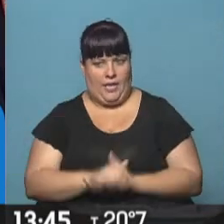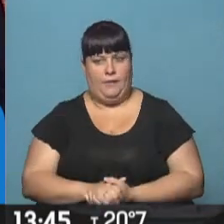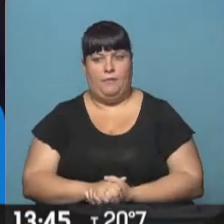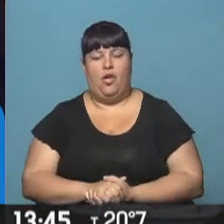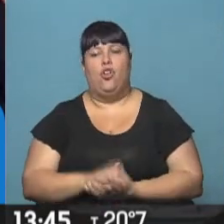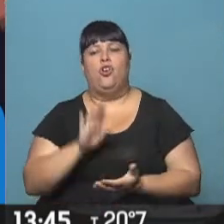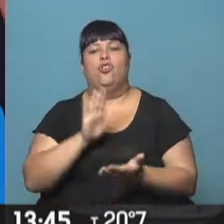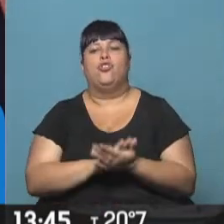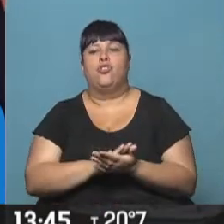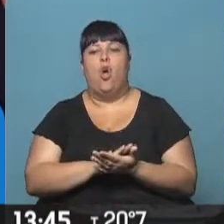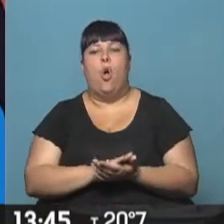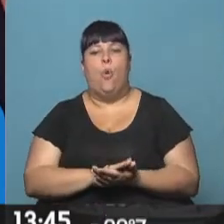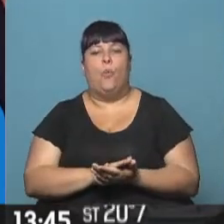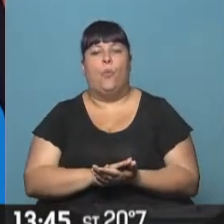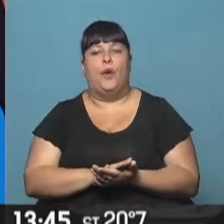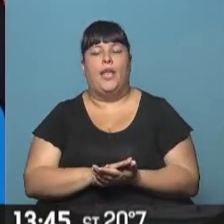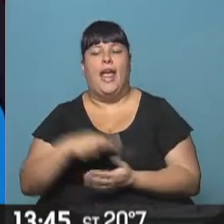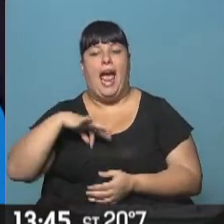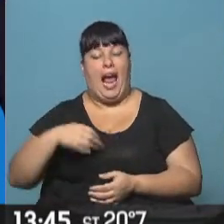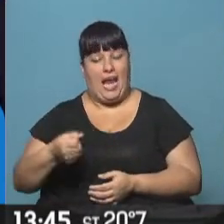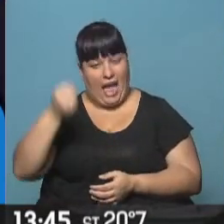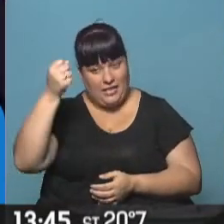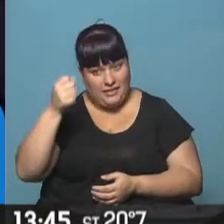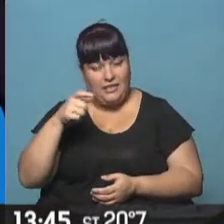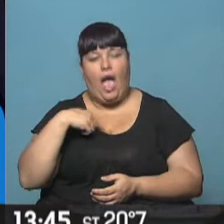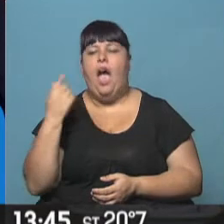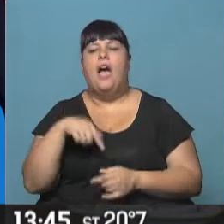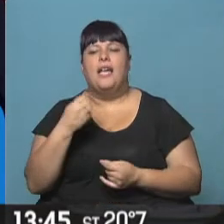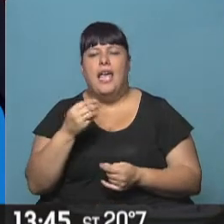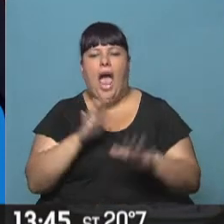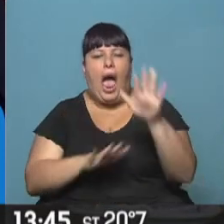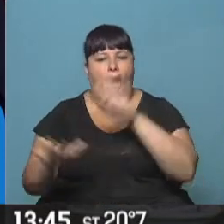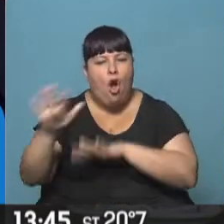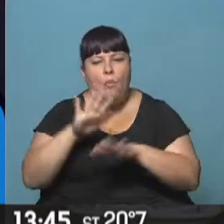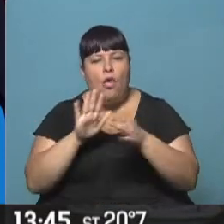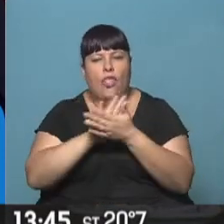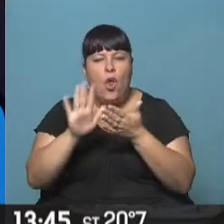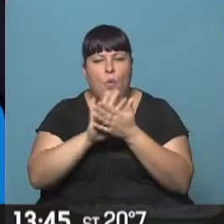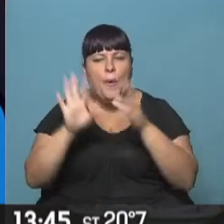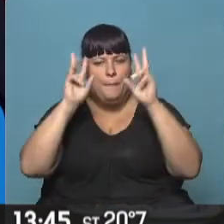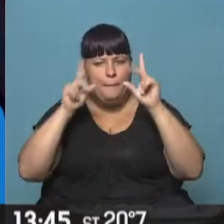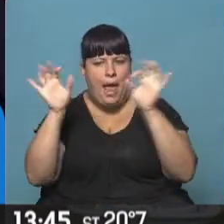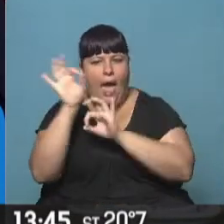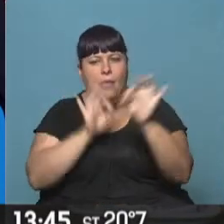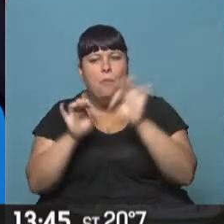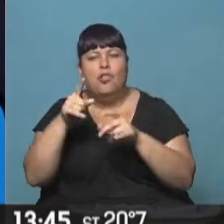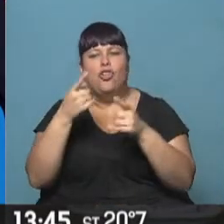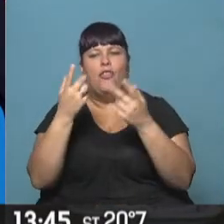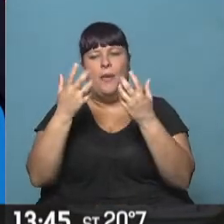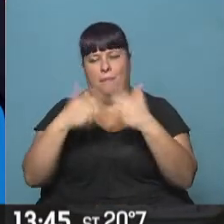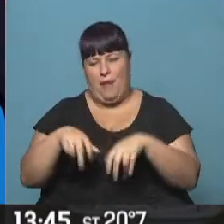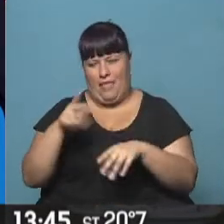En relación a ganancias, lo que estamos haciendo es reordenar el esquema impositivo de la